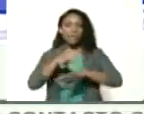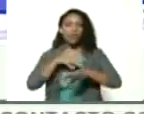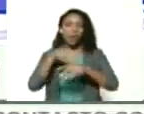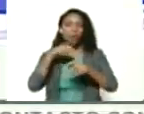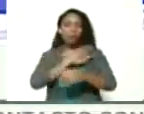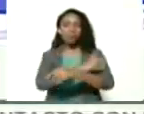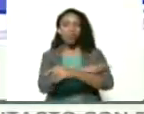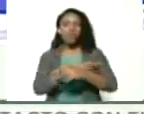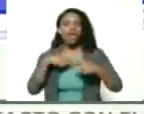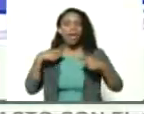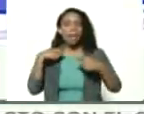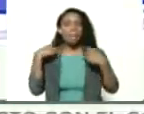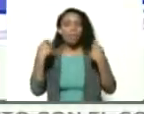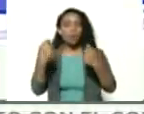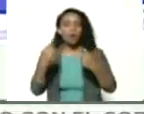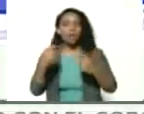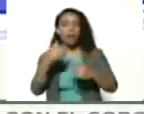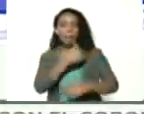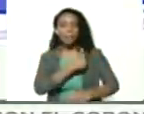de la Presidencia,